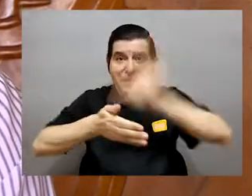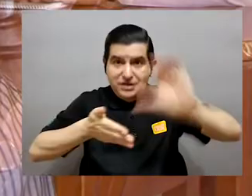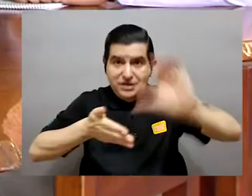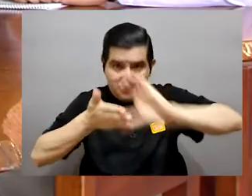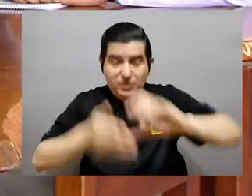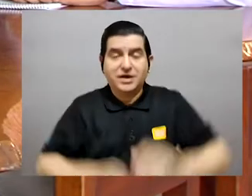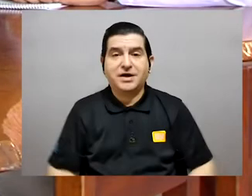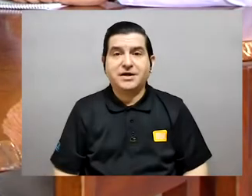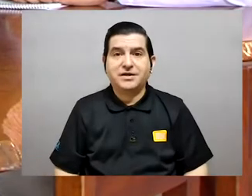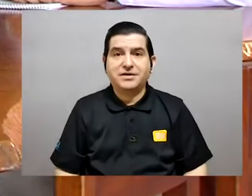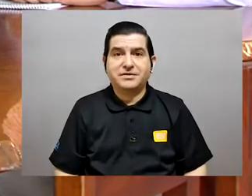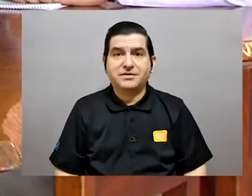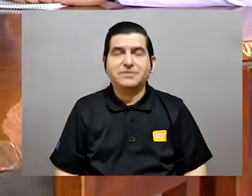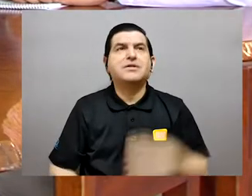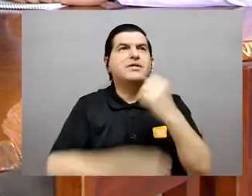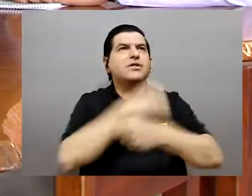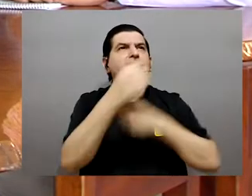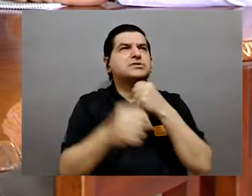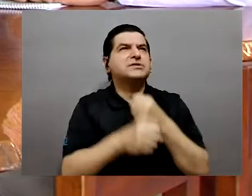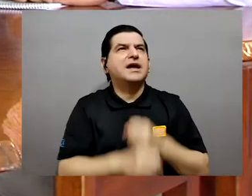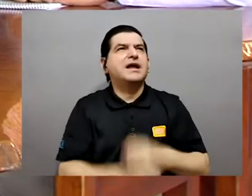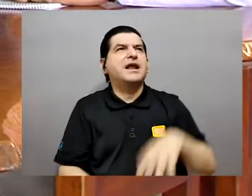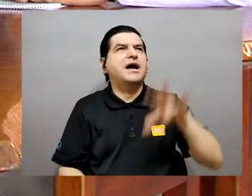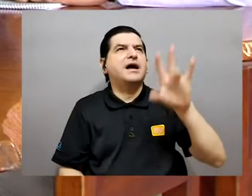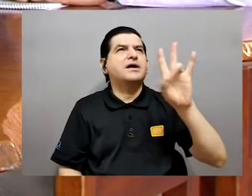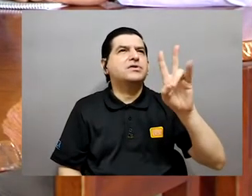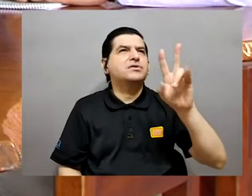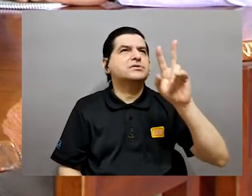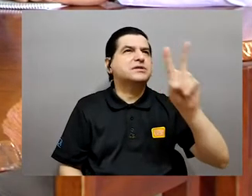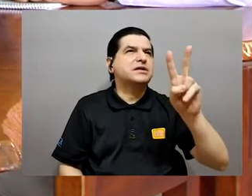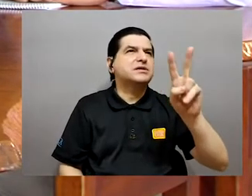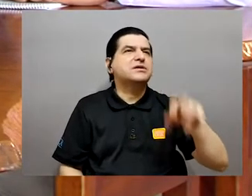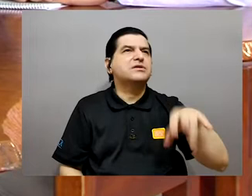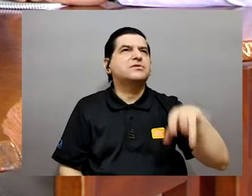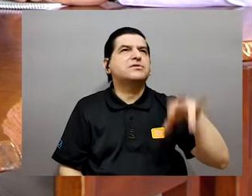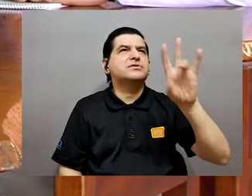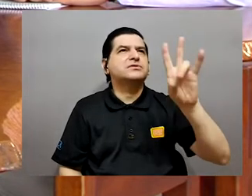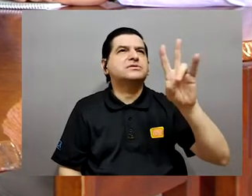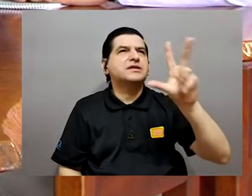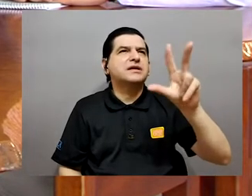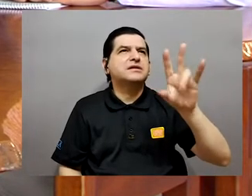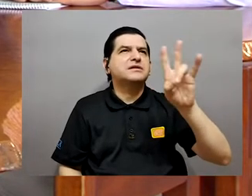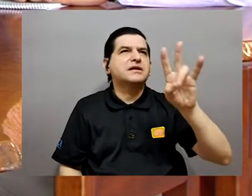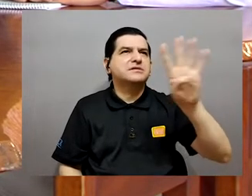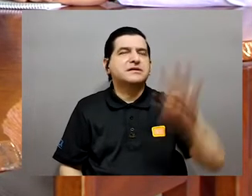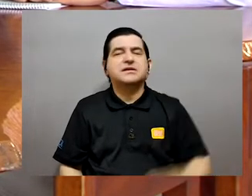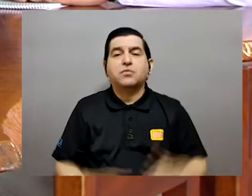eso fue otra cosa que me retó en mi vida. Estoy hablando ya de más de 40 años.